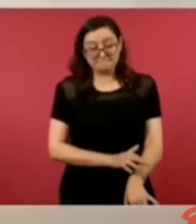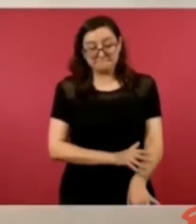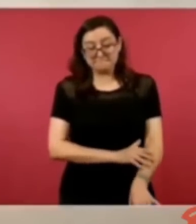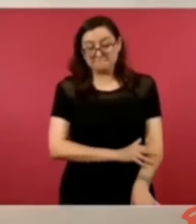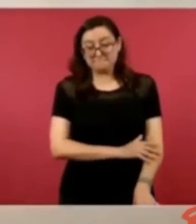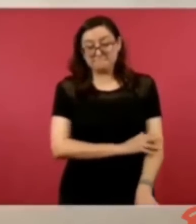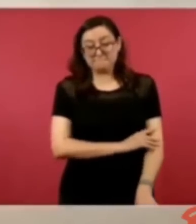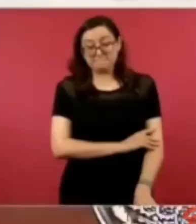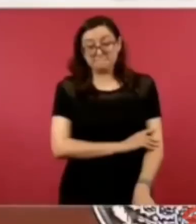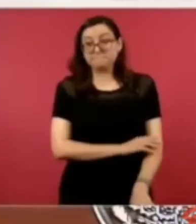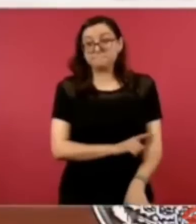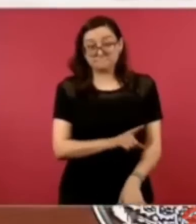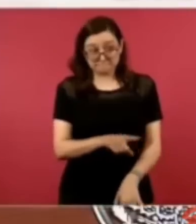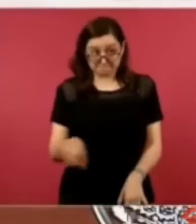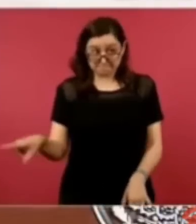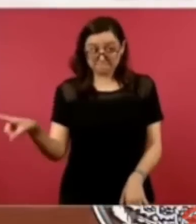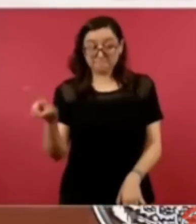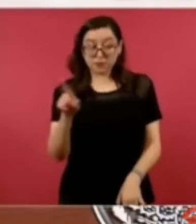que el pueblo es muy bueno,